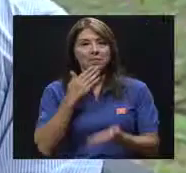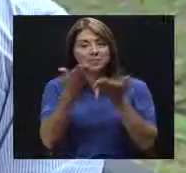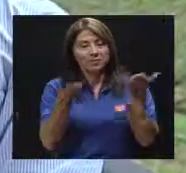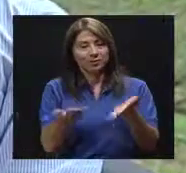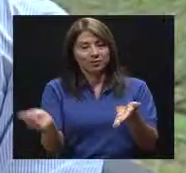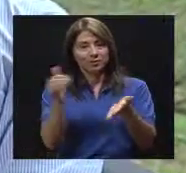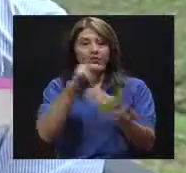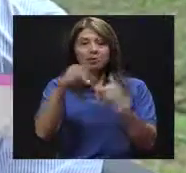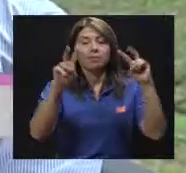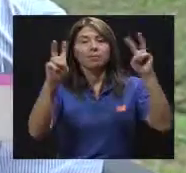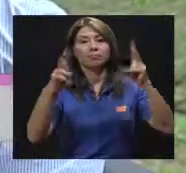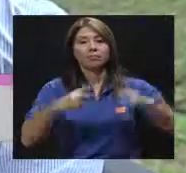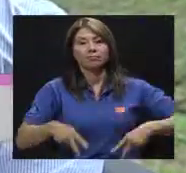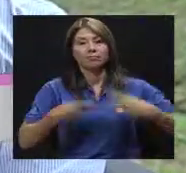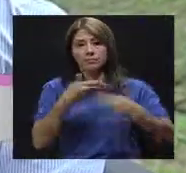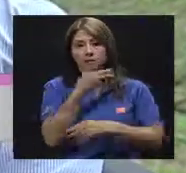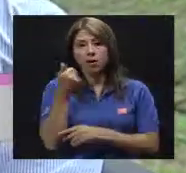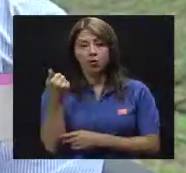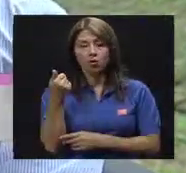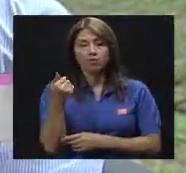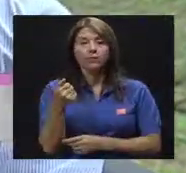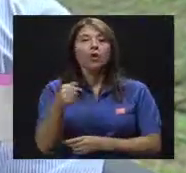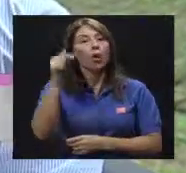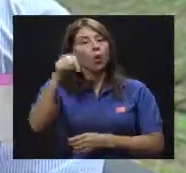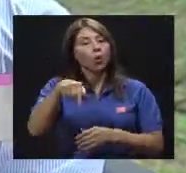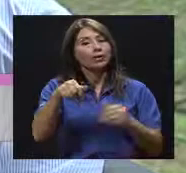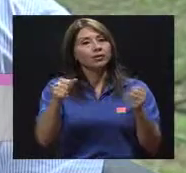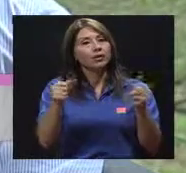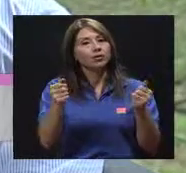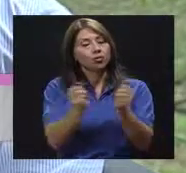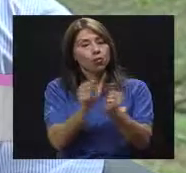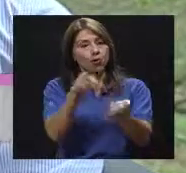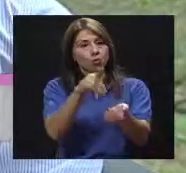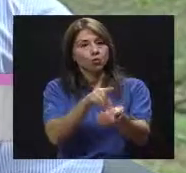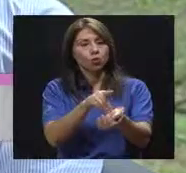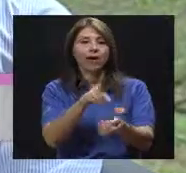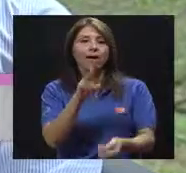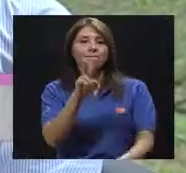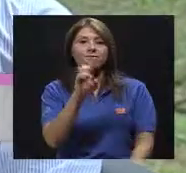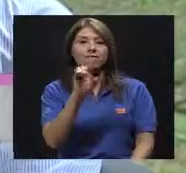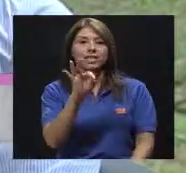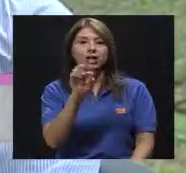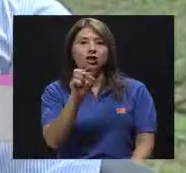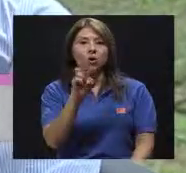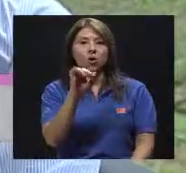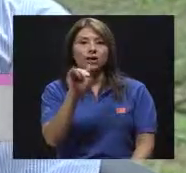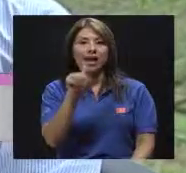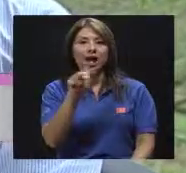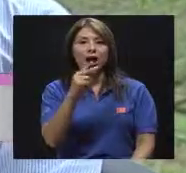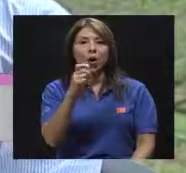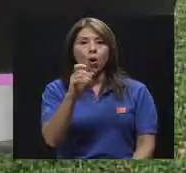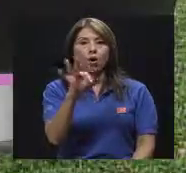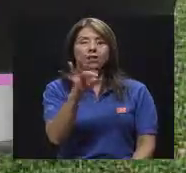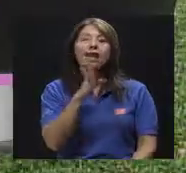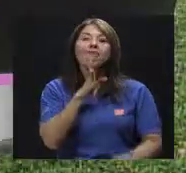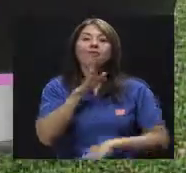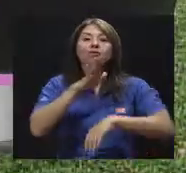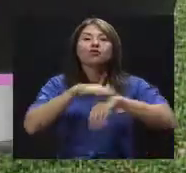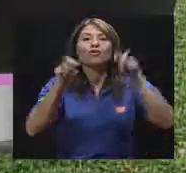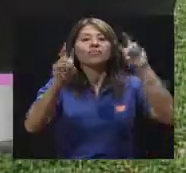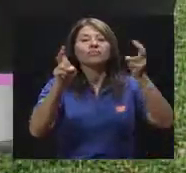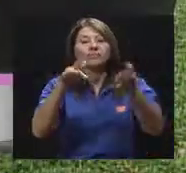Bienvenido nuevamente a su programa Vivir Mejor. Hoy estamos aquí con la doctora Victoria Hall hablando sobre el tema